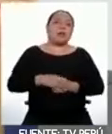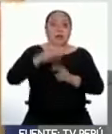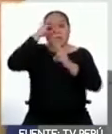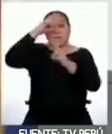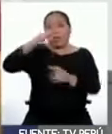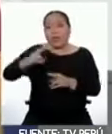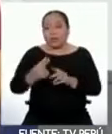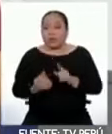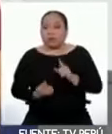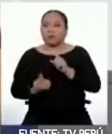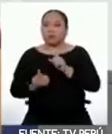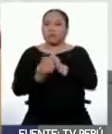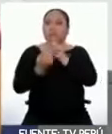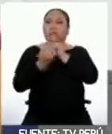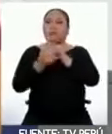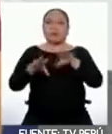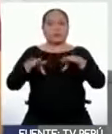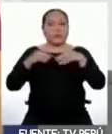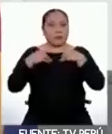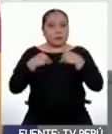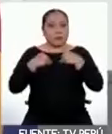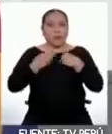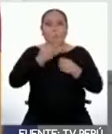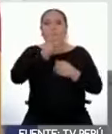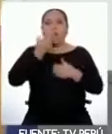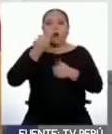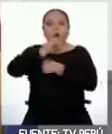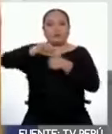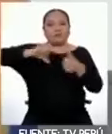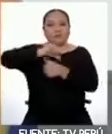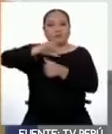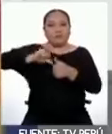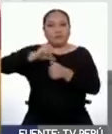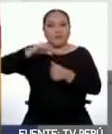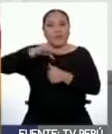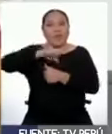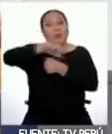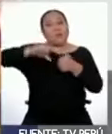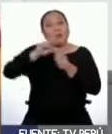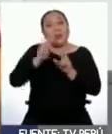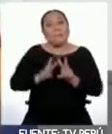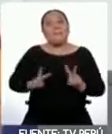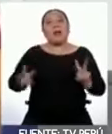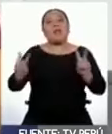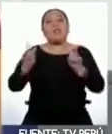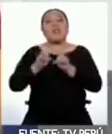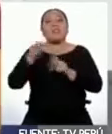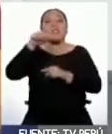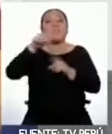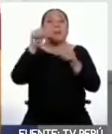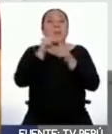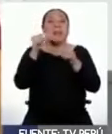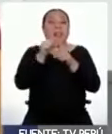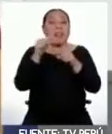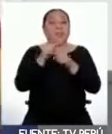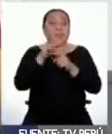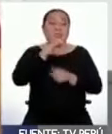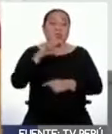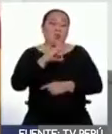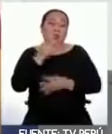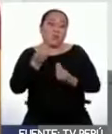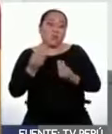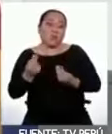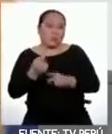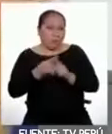respeto, empatía y así generar una sana convivencia. Una en valores, que es una palabra que se suele usar mucho. Pero